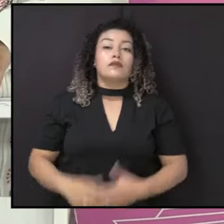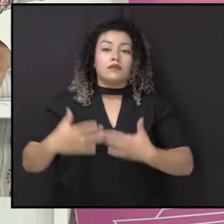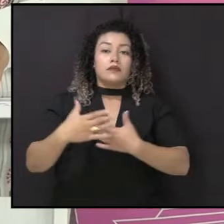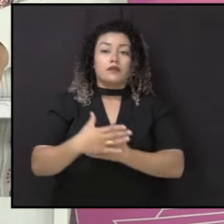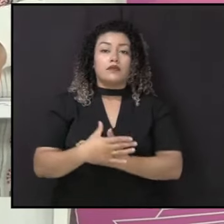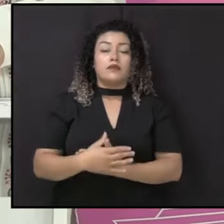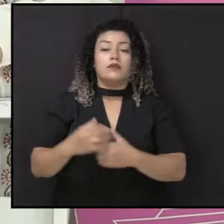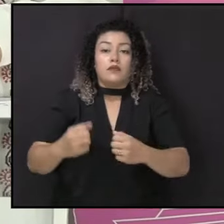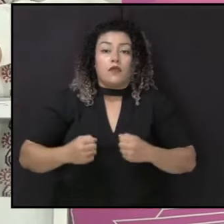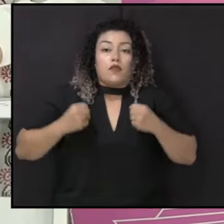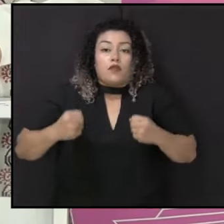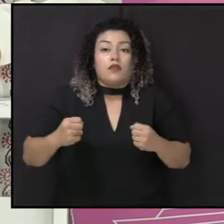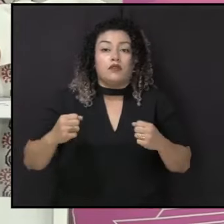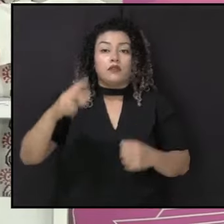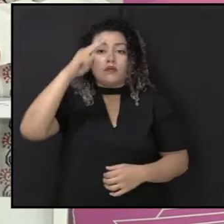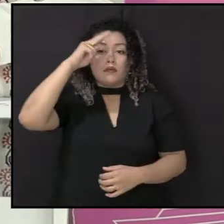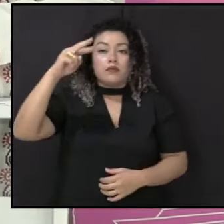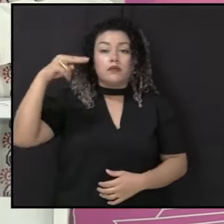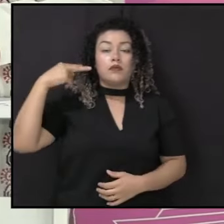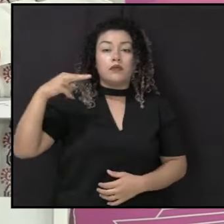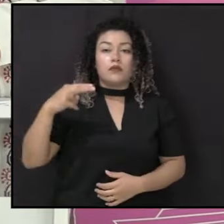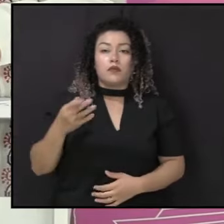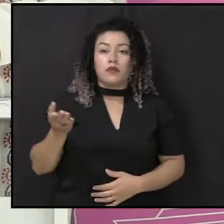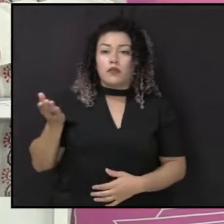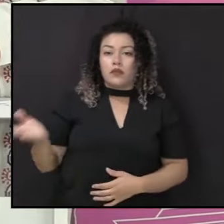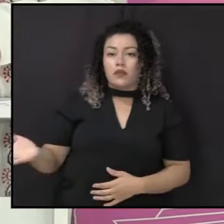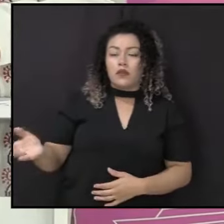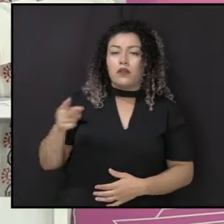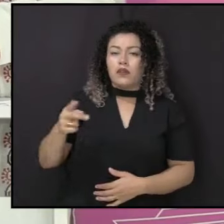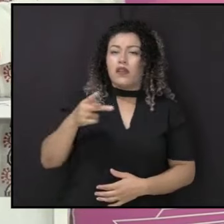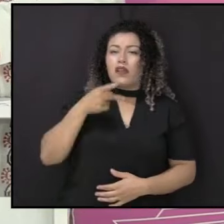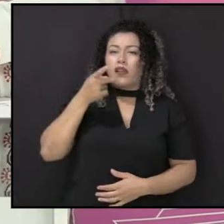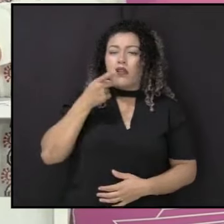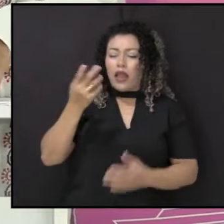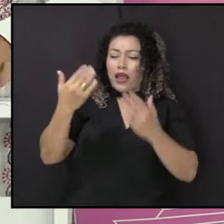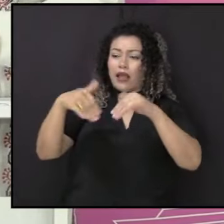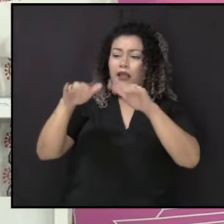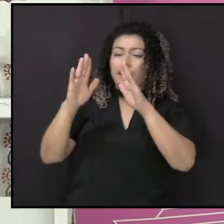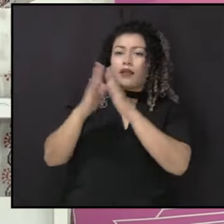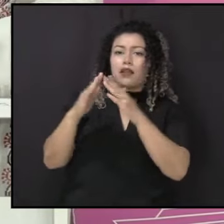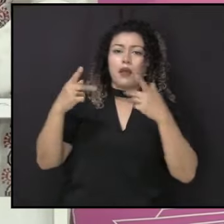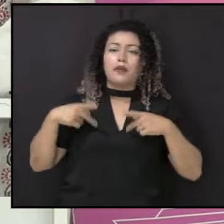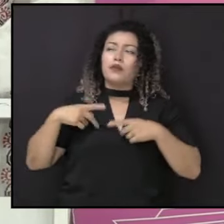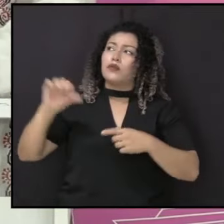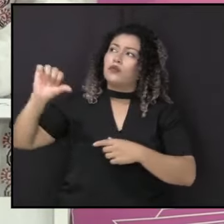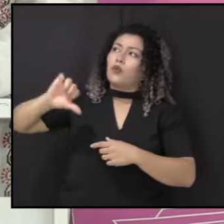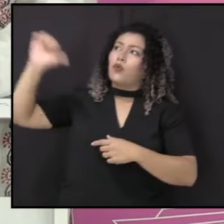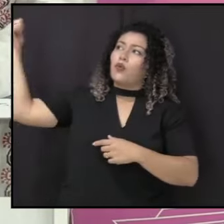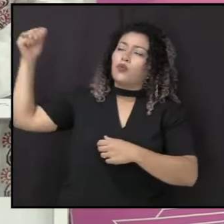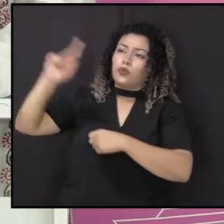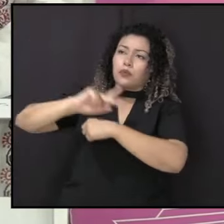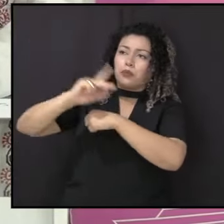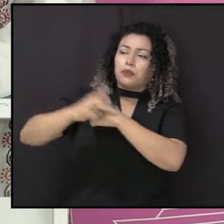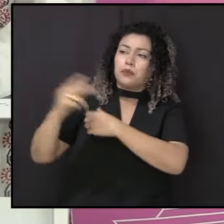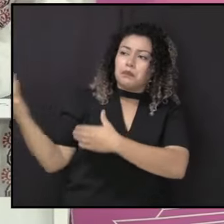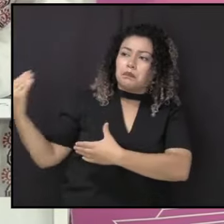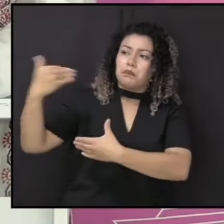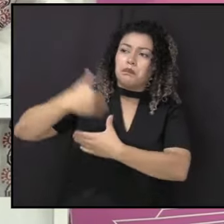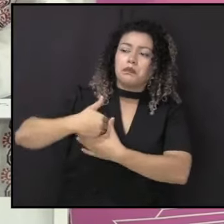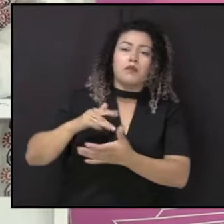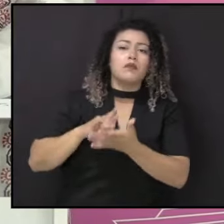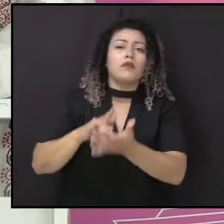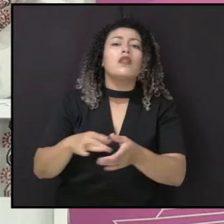México, Veracruz. Candidata, usted hablaba sobre estos Casa del Migrante. Usted como mencionaba que iban a implementar una. ¿De